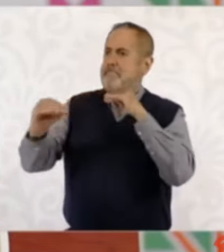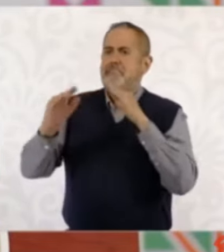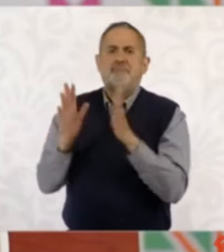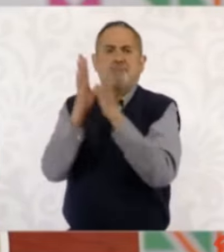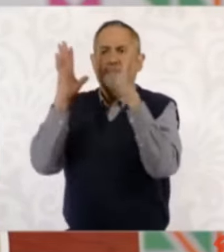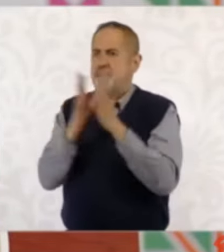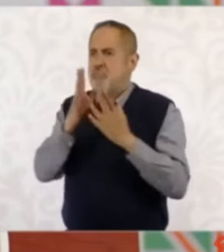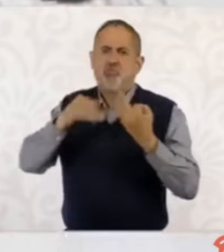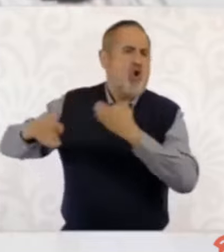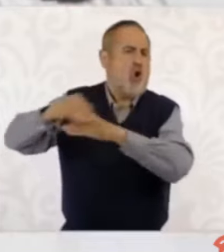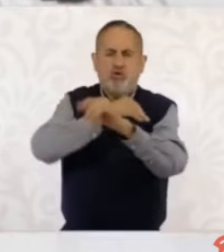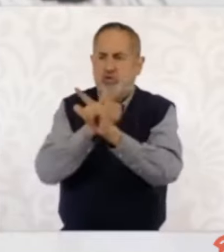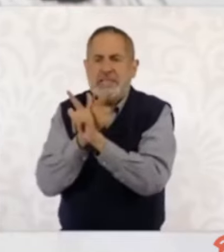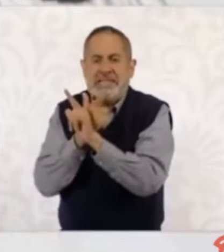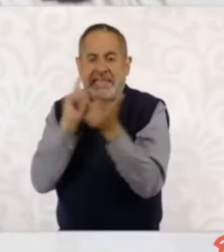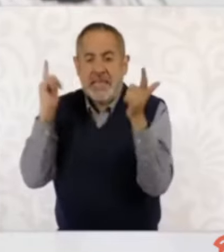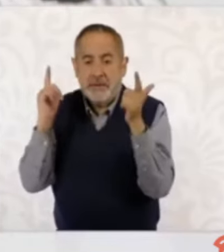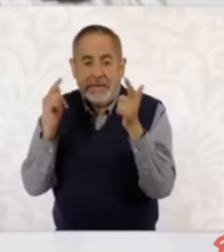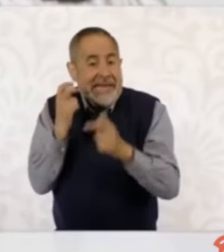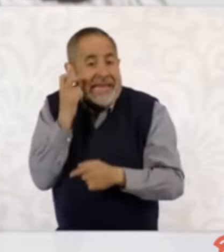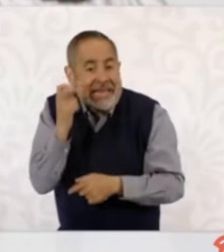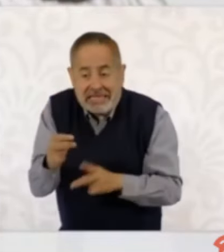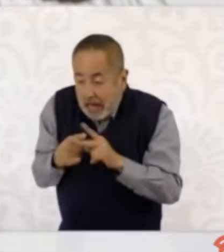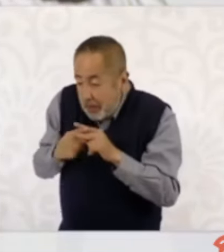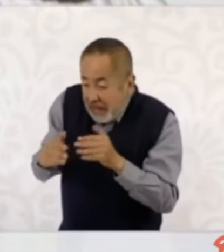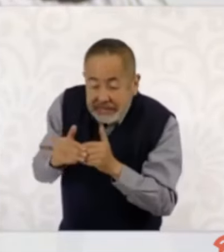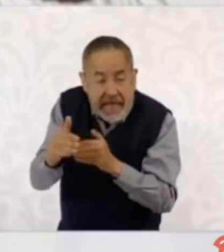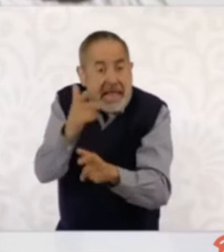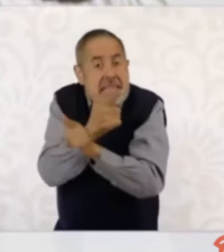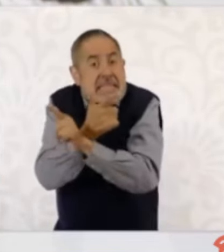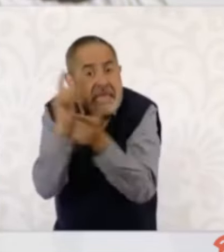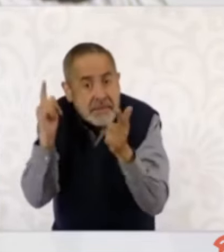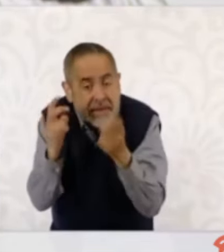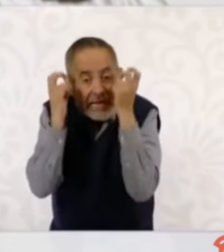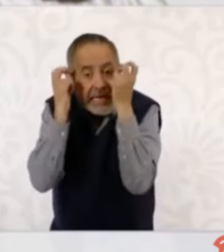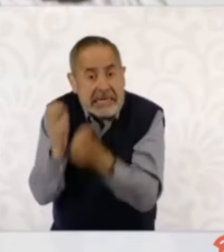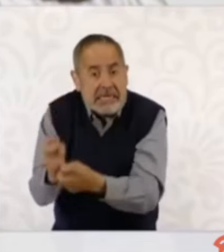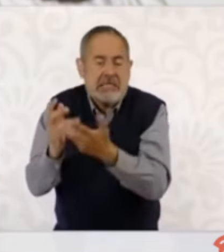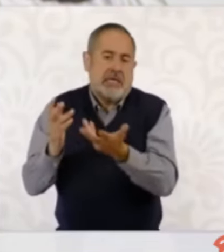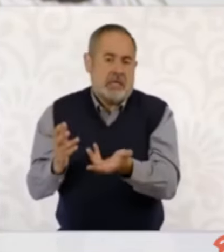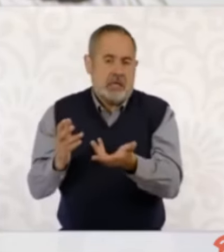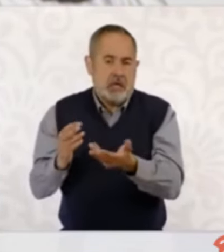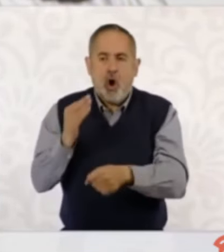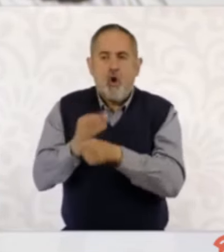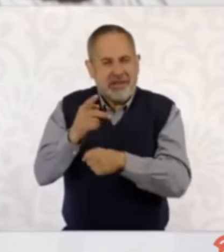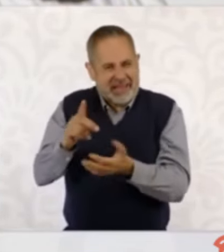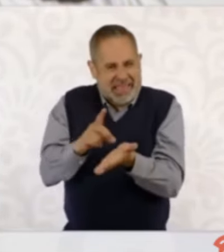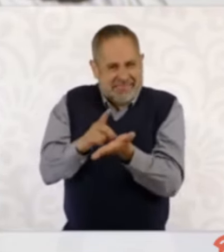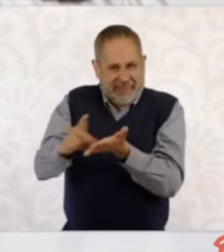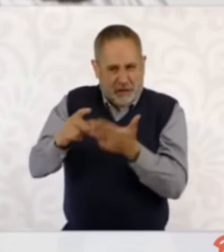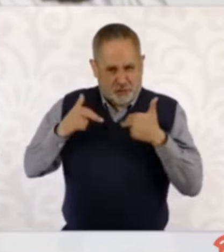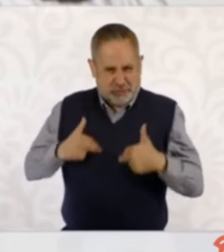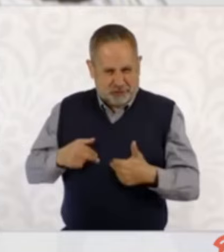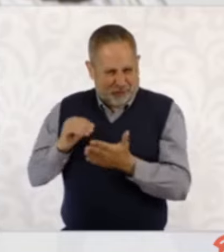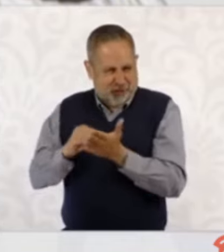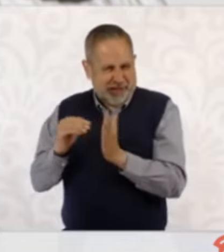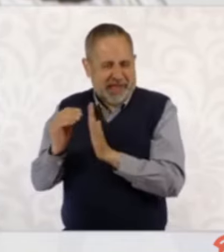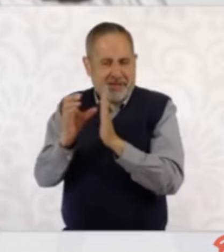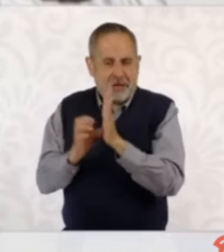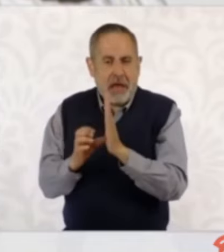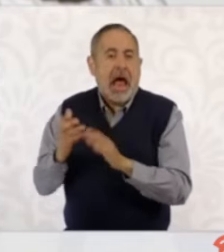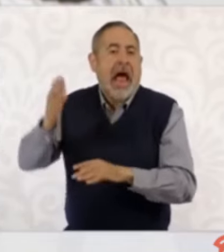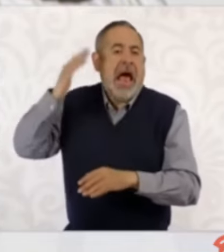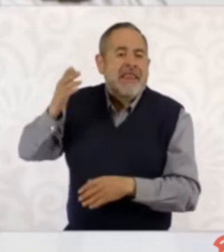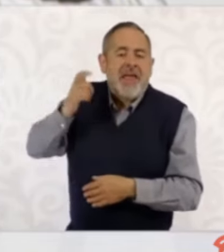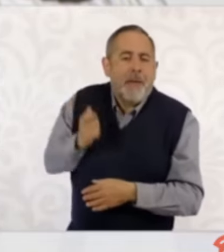pero también de las libertades. Lo que hoy llamamos derechos humanos en la Constitución, que se llamaban